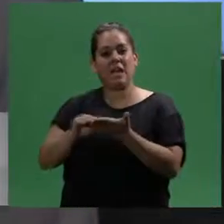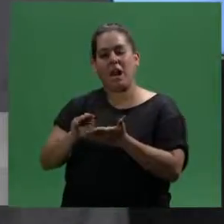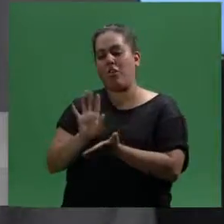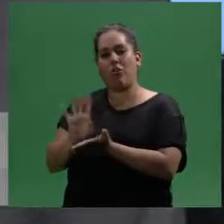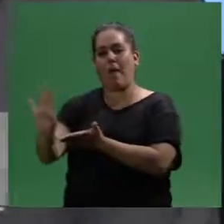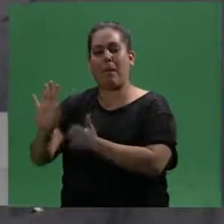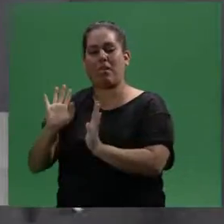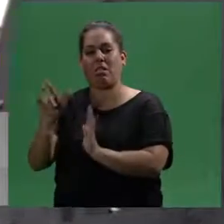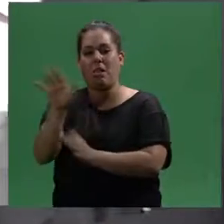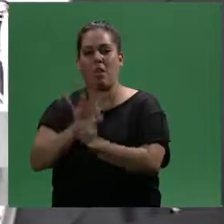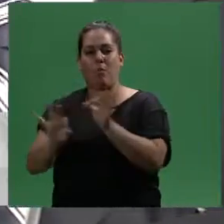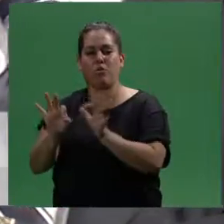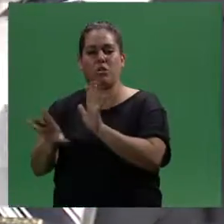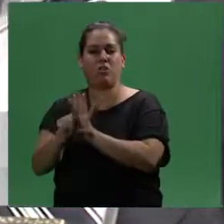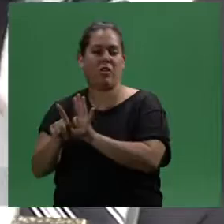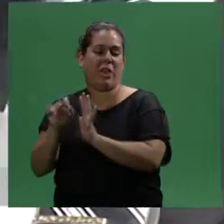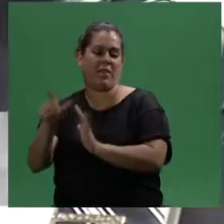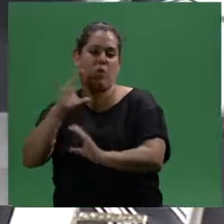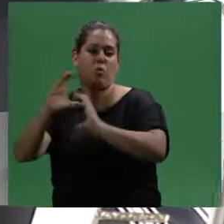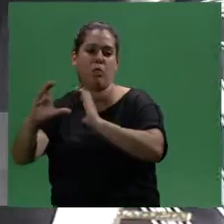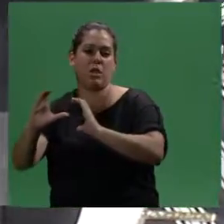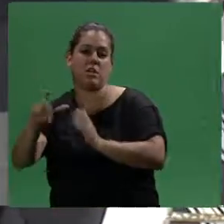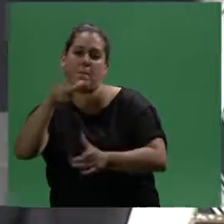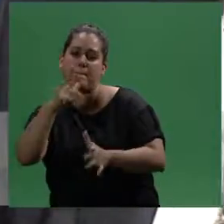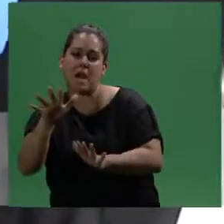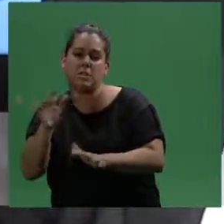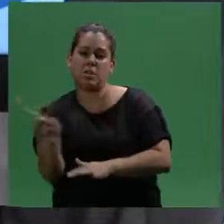particularidad más, que son los proyectos de comunicación,